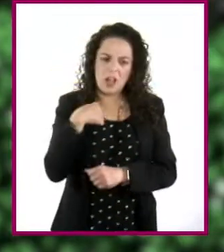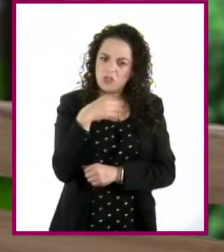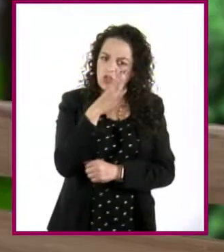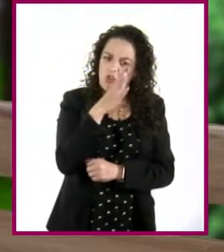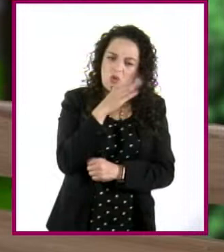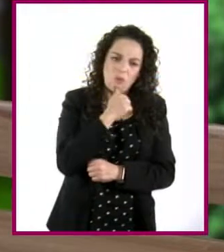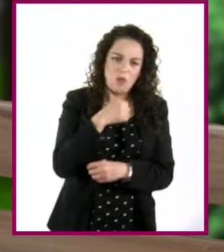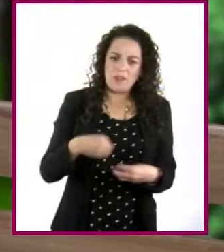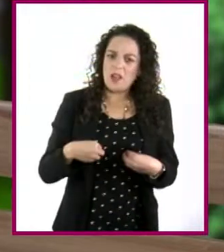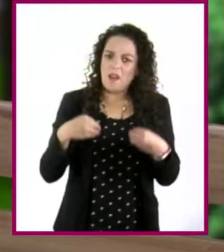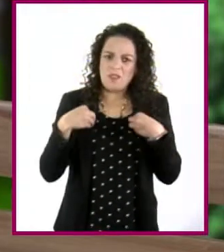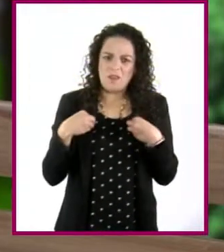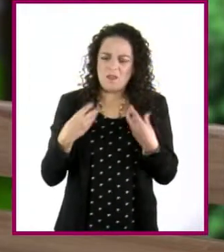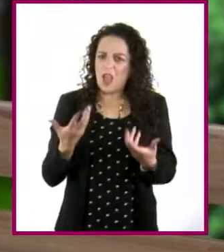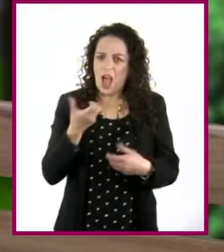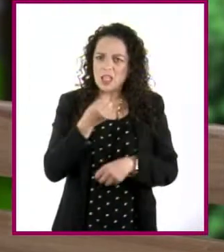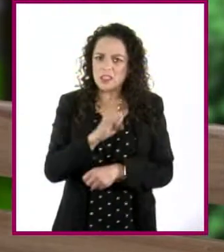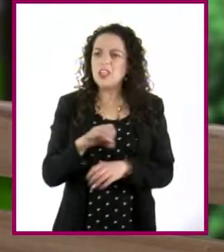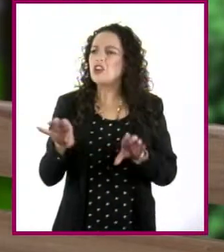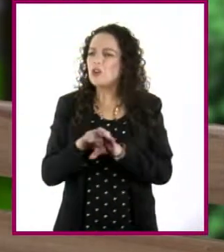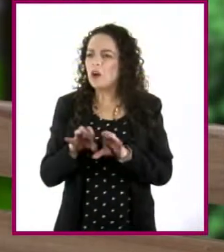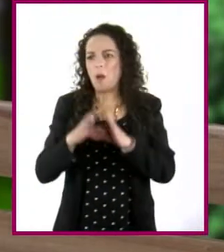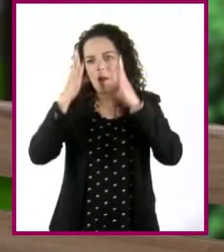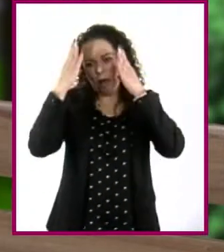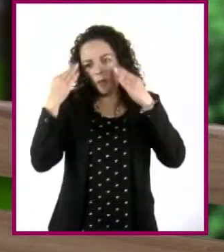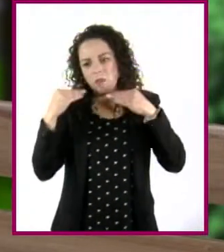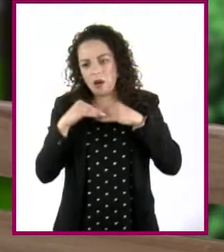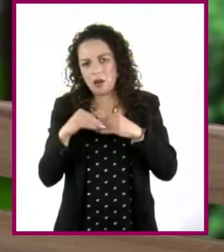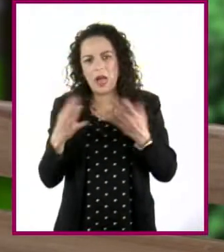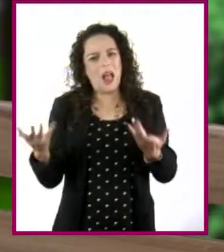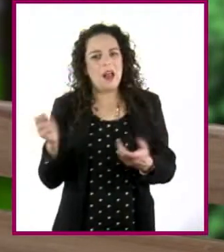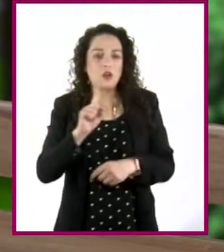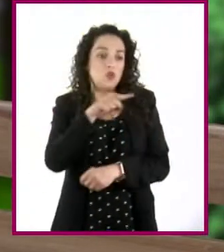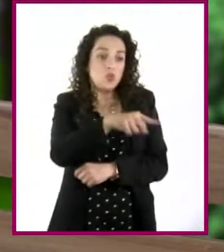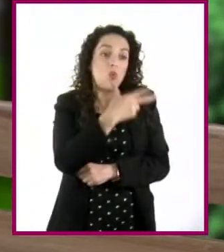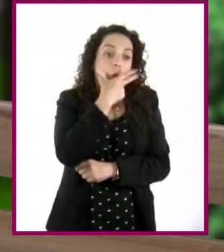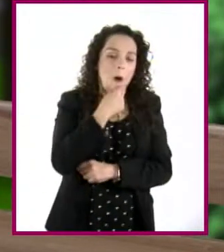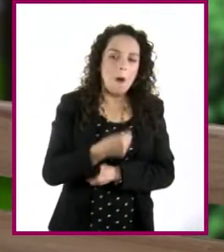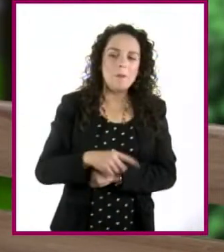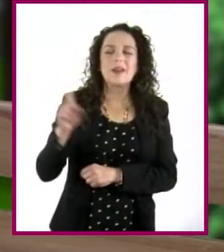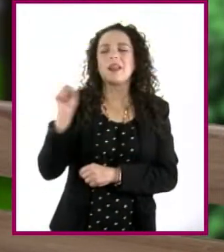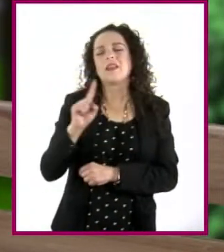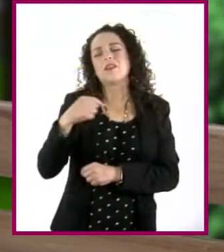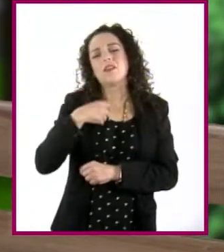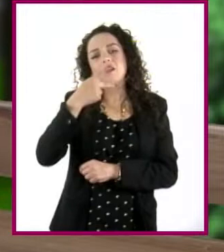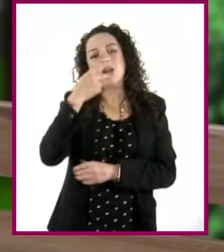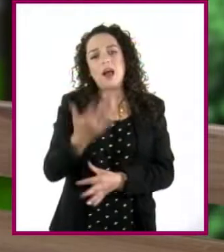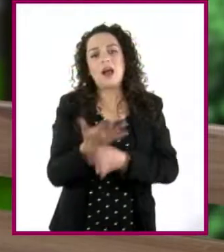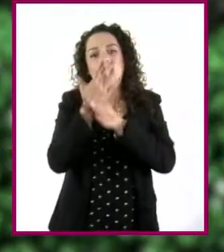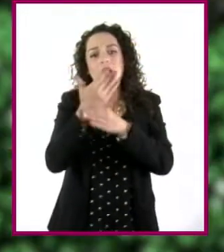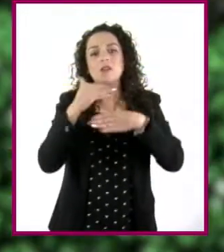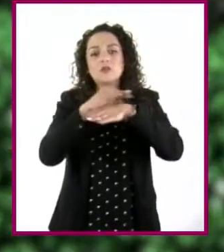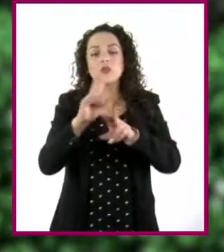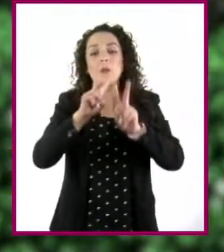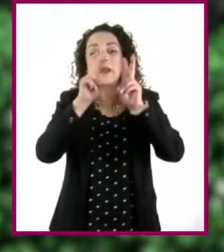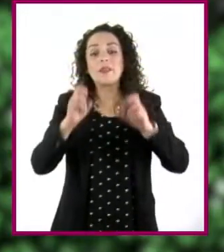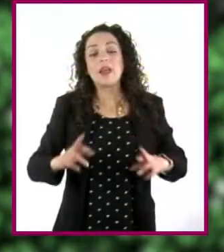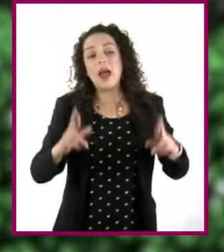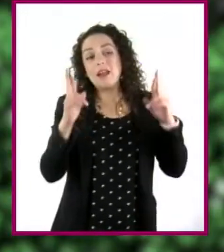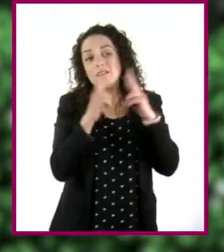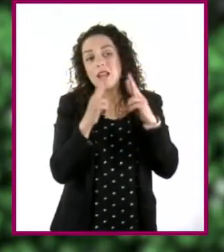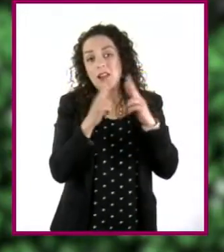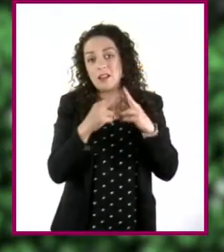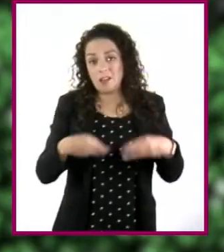eres hombre. Ay, Lu, ¿sabes a qué me refiero? Yo no podría llevar una vida religiosa. ¿Tú sí?